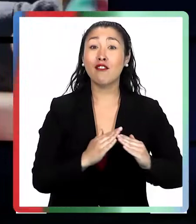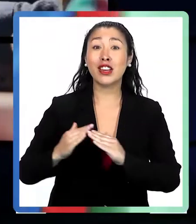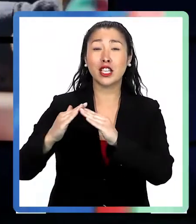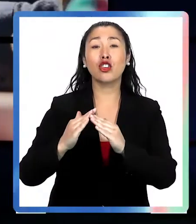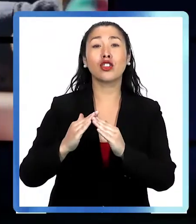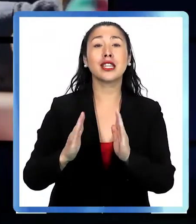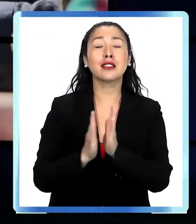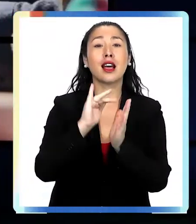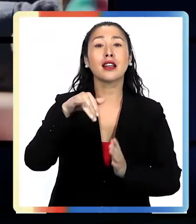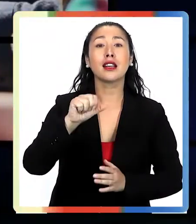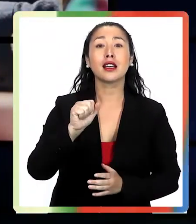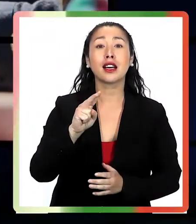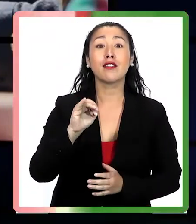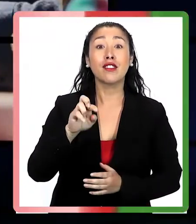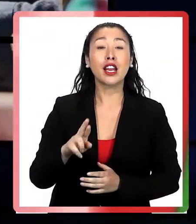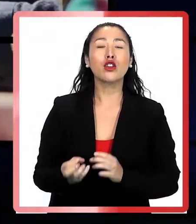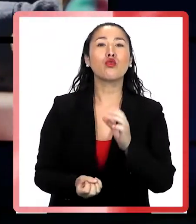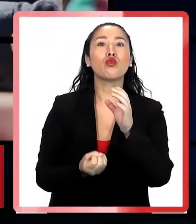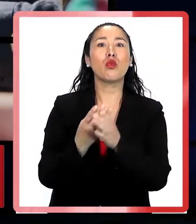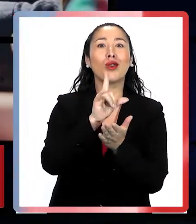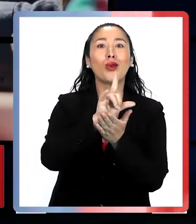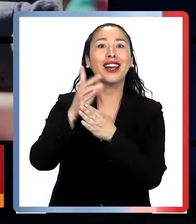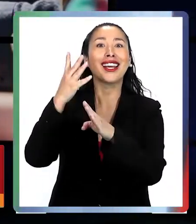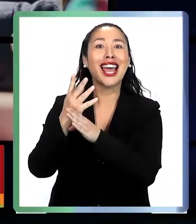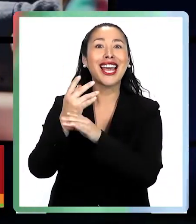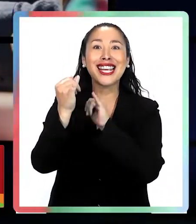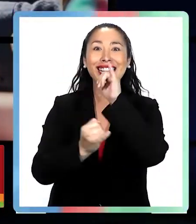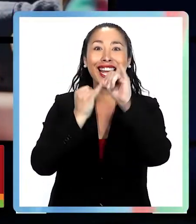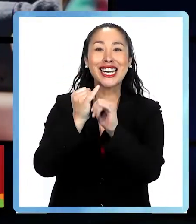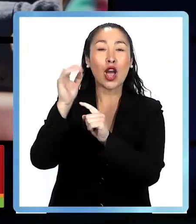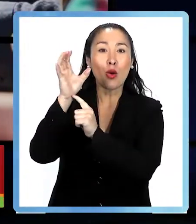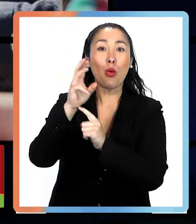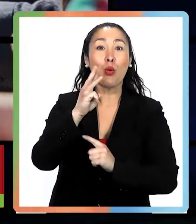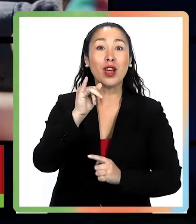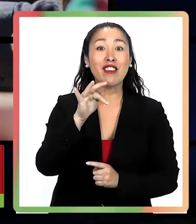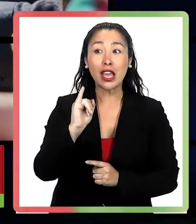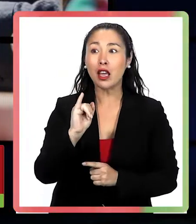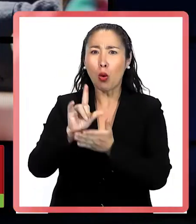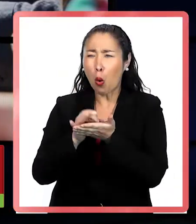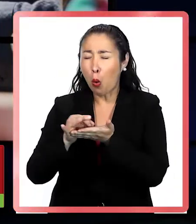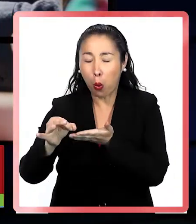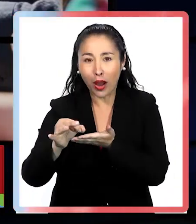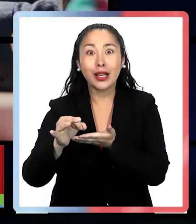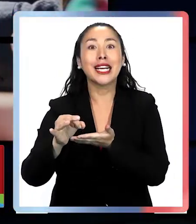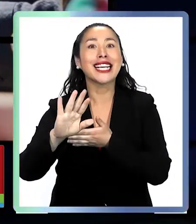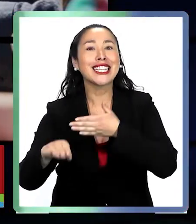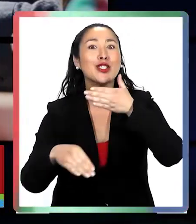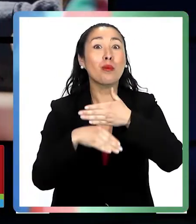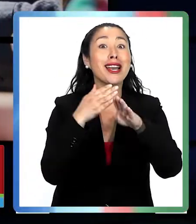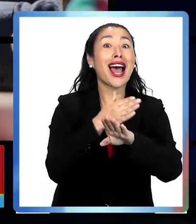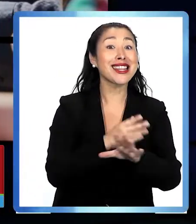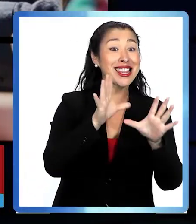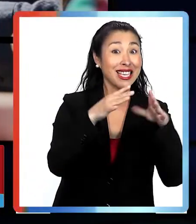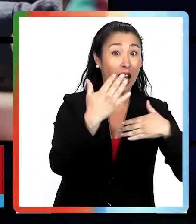Los vecinos de San Javier tendrán nuevos puntos con Wi-Fi en sectores urbanos y rurales y se suman a otros